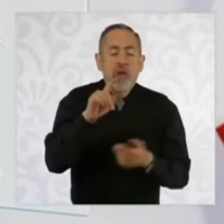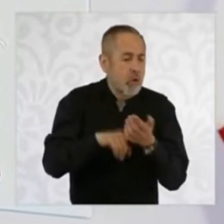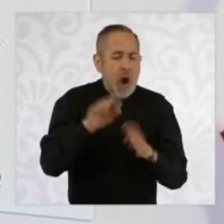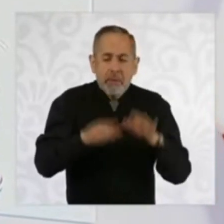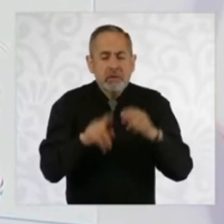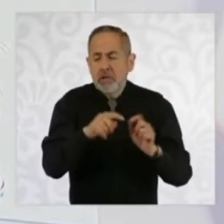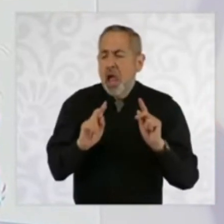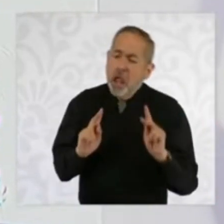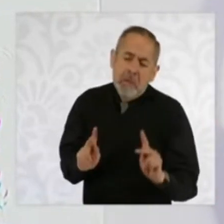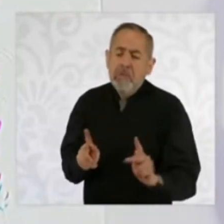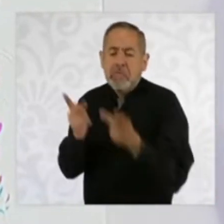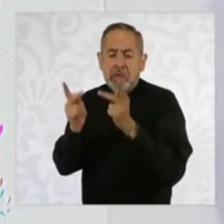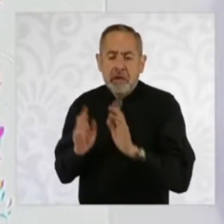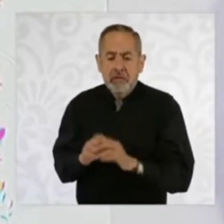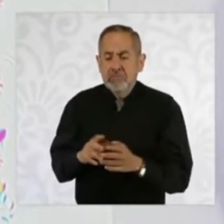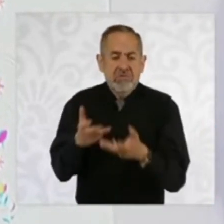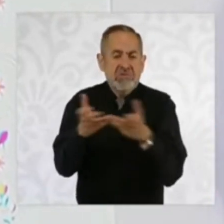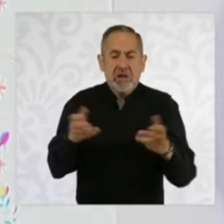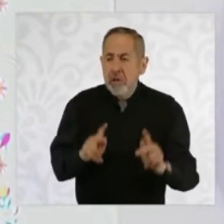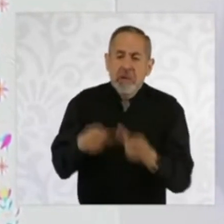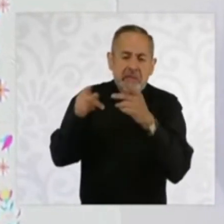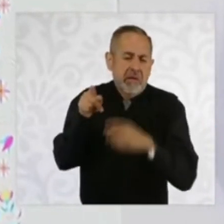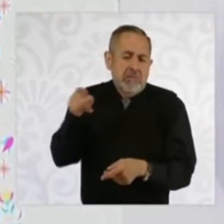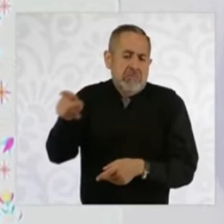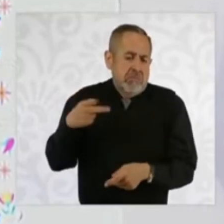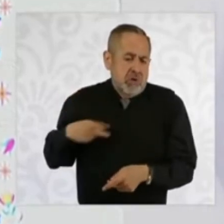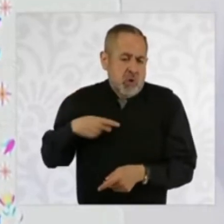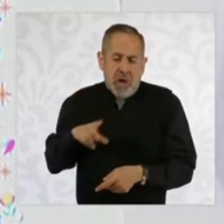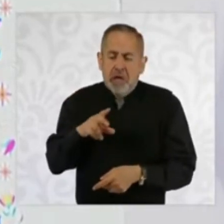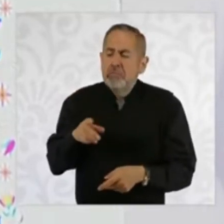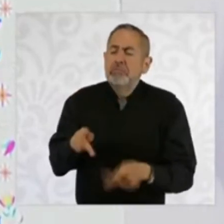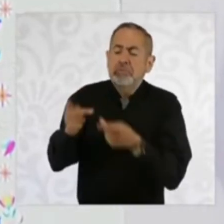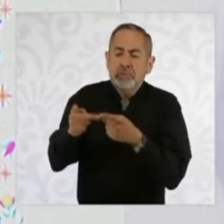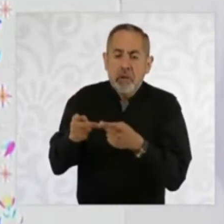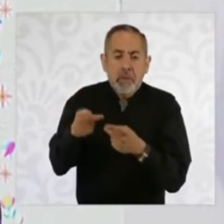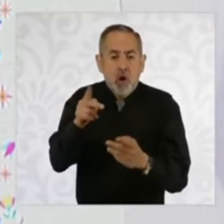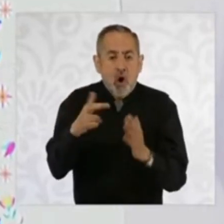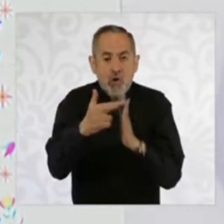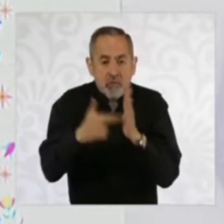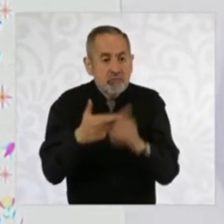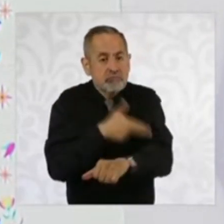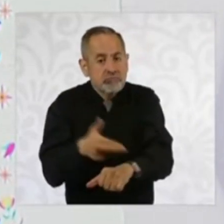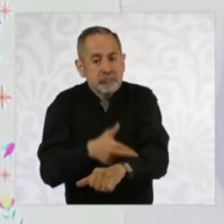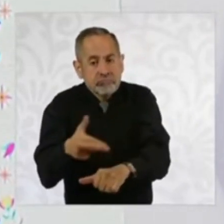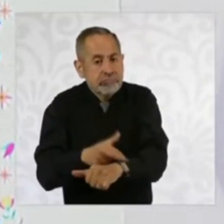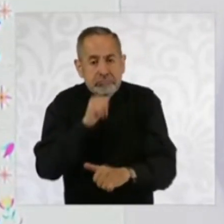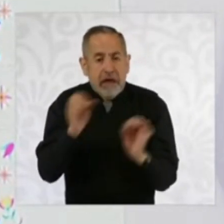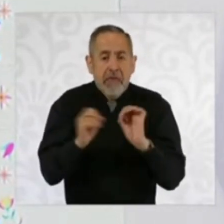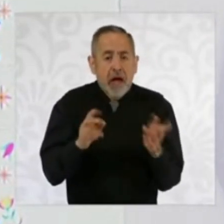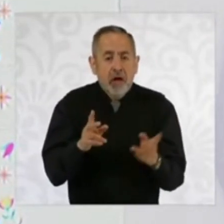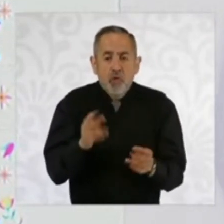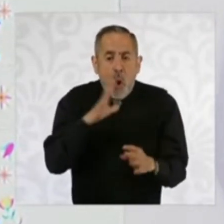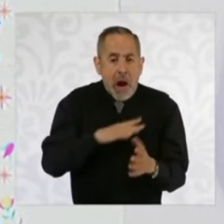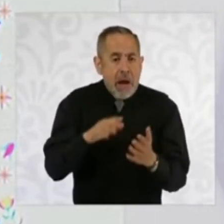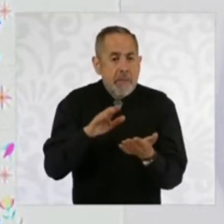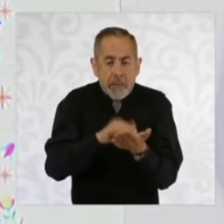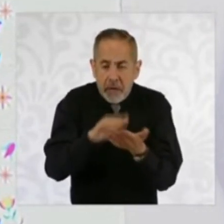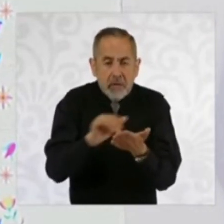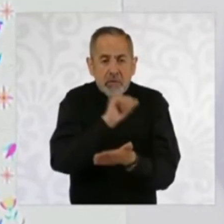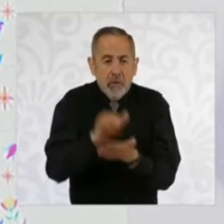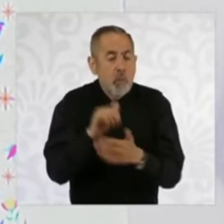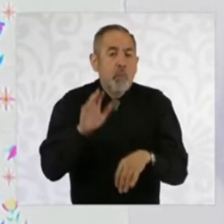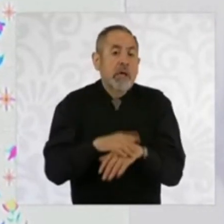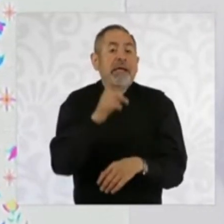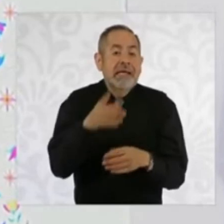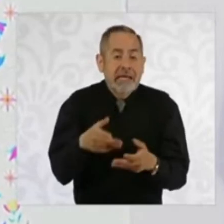venden su tierra a un particular, pero no entra todo el proceso de regularización. Primero porque a lo mejor no tienen